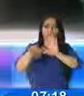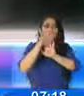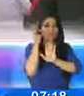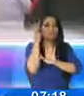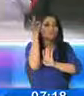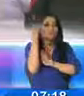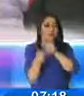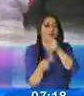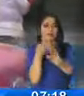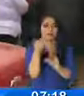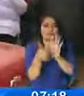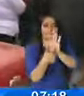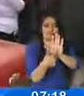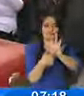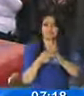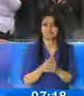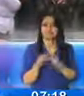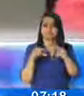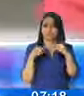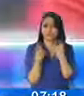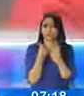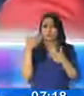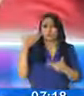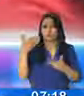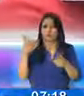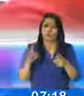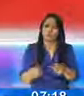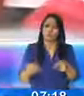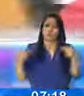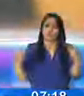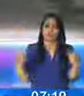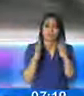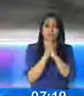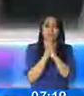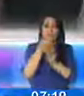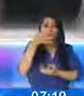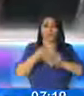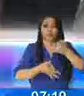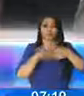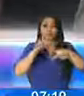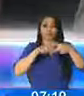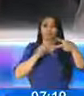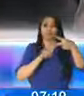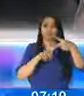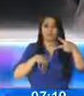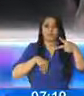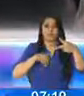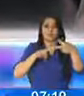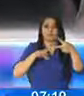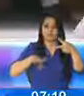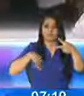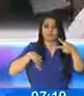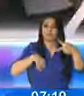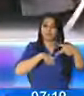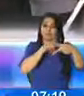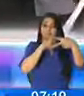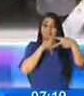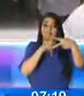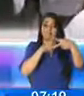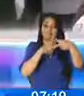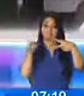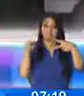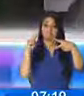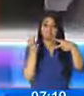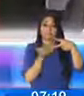generación aquí actores políticos de la oposición solicitaron a la Justicia acoger dos pedidos fundamentales el primero que se vincule el